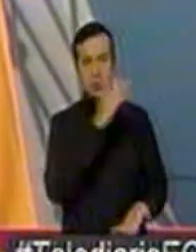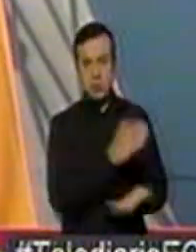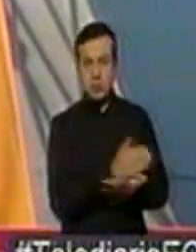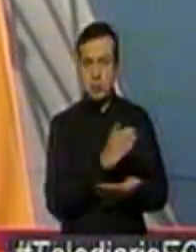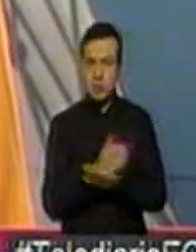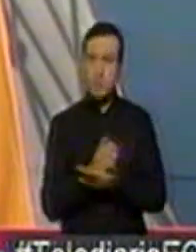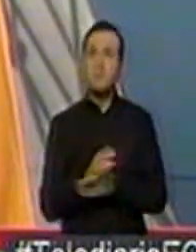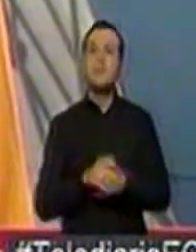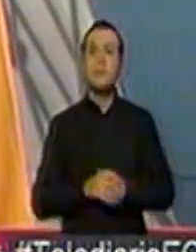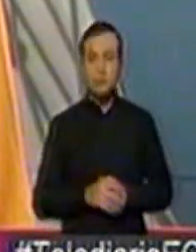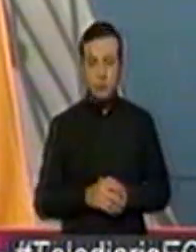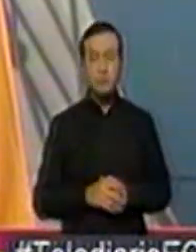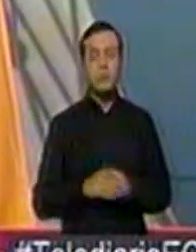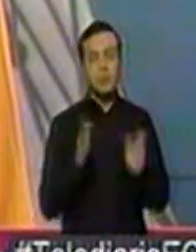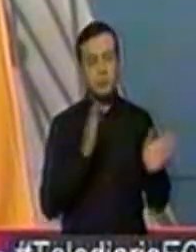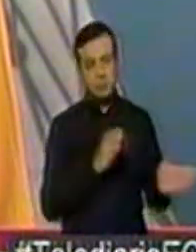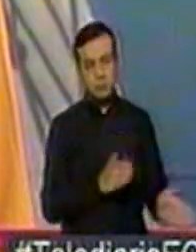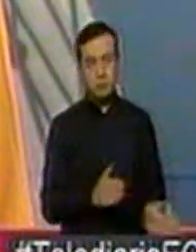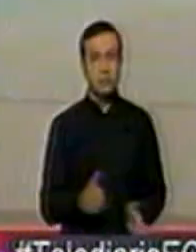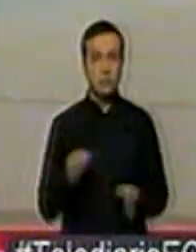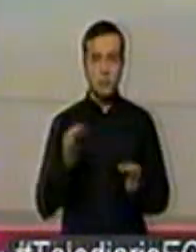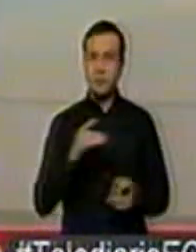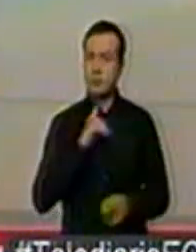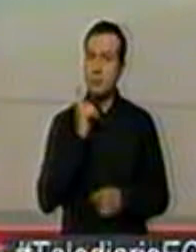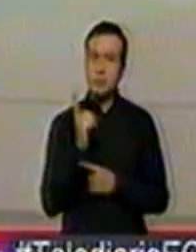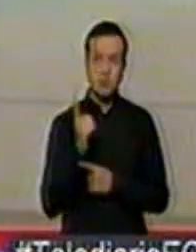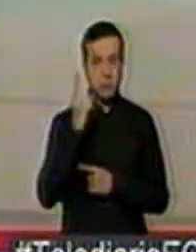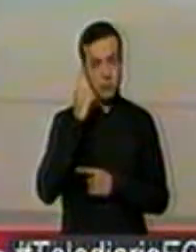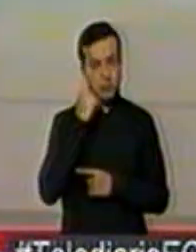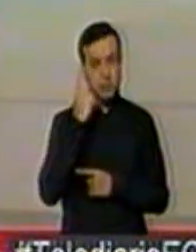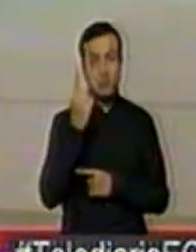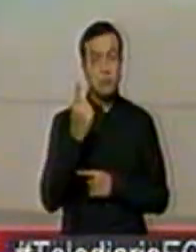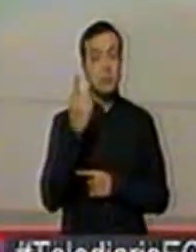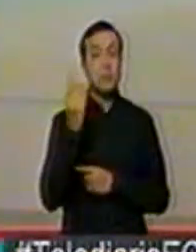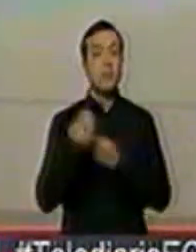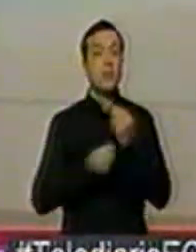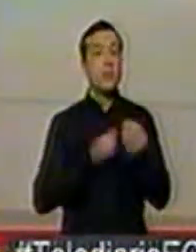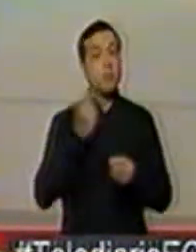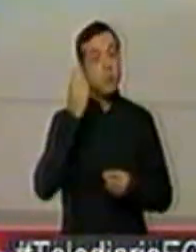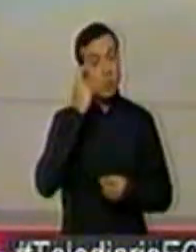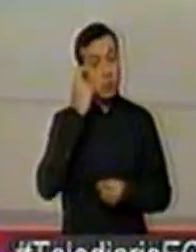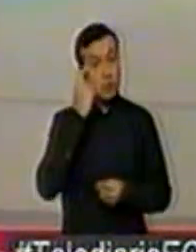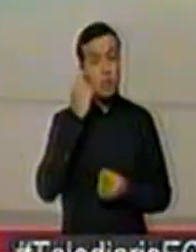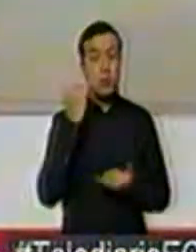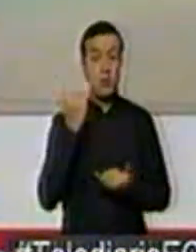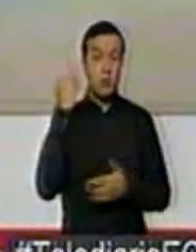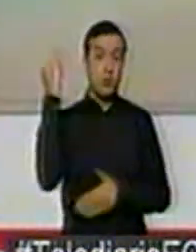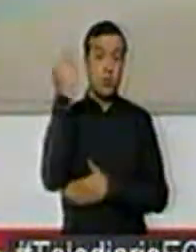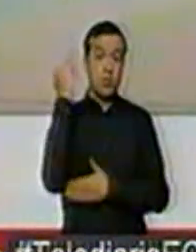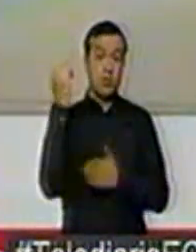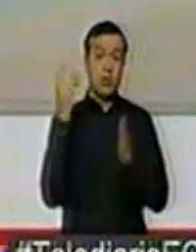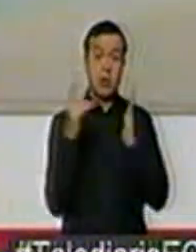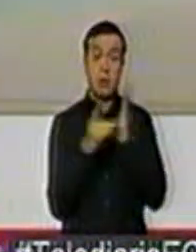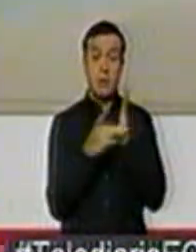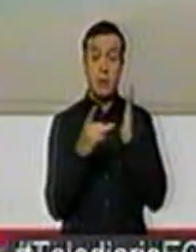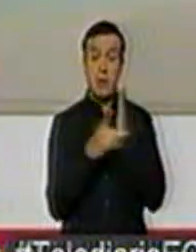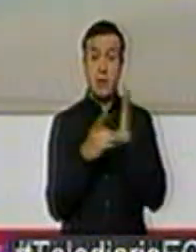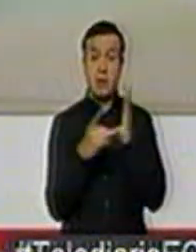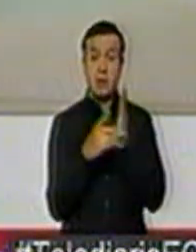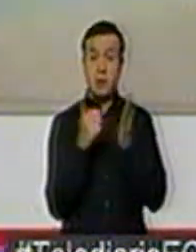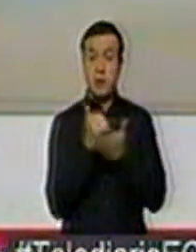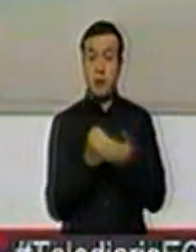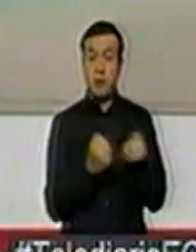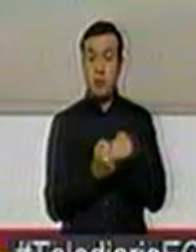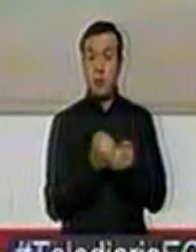así es en esa línea estamos lo otro pues hay que también considerar que hoy la industria de plástico ha ayudado